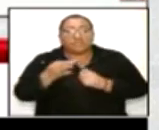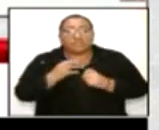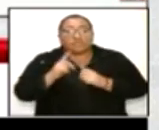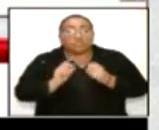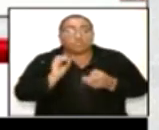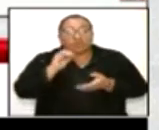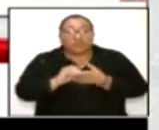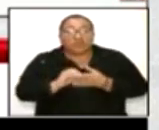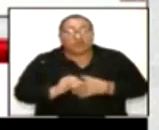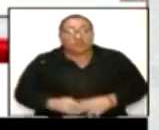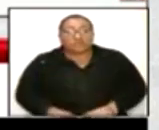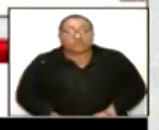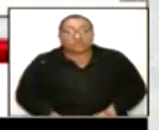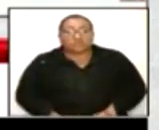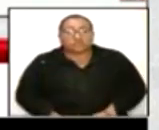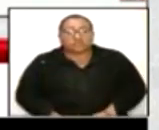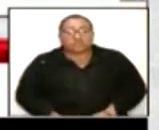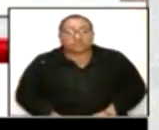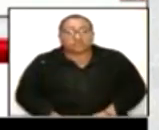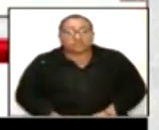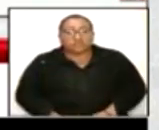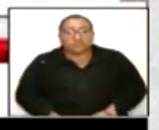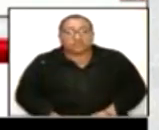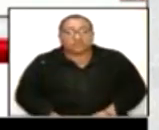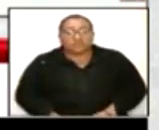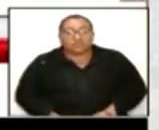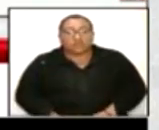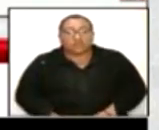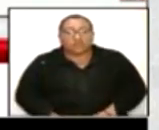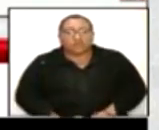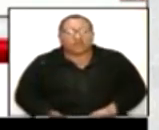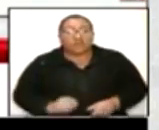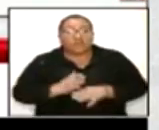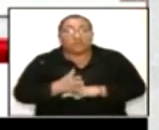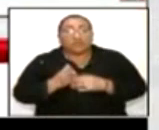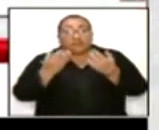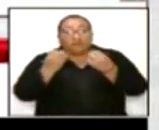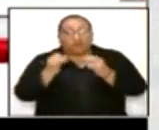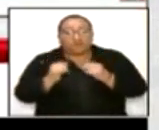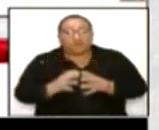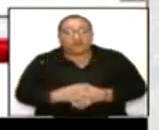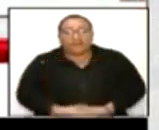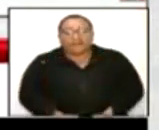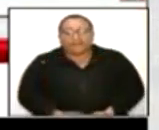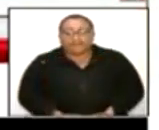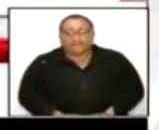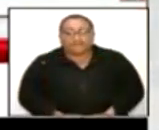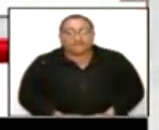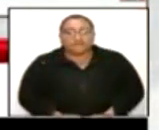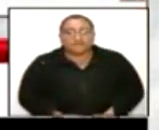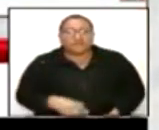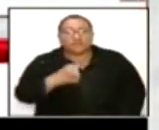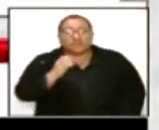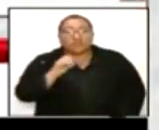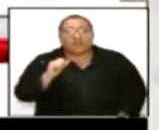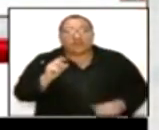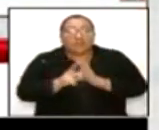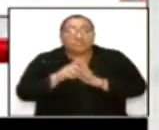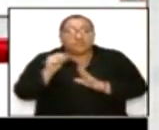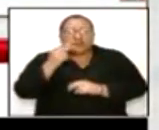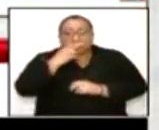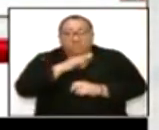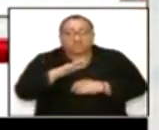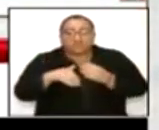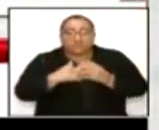los componentes de este derecho es el acceso a la información. El Comité de los Derechos del Niño, por